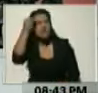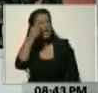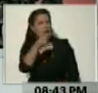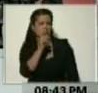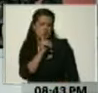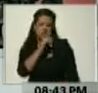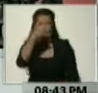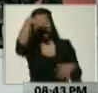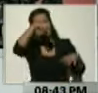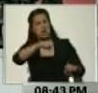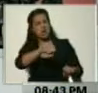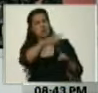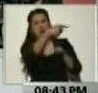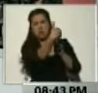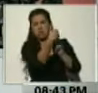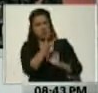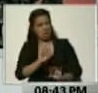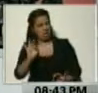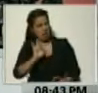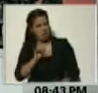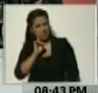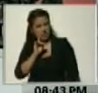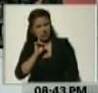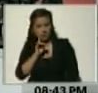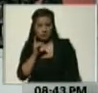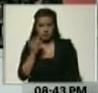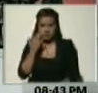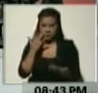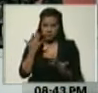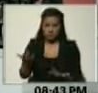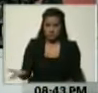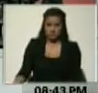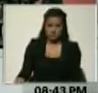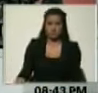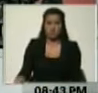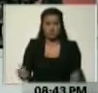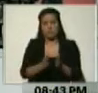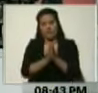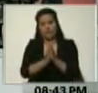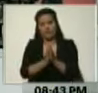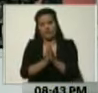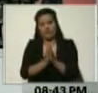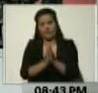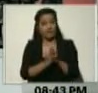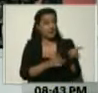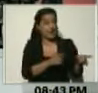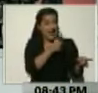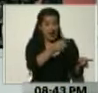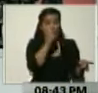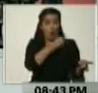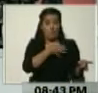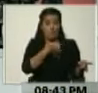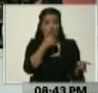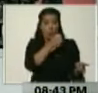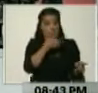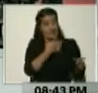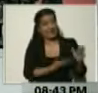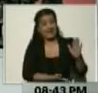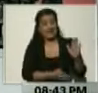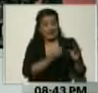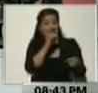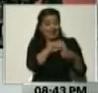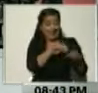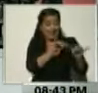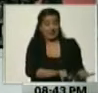En la visita y todo lo que... Bueno, no se había ido de Argentina cuando ya le habían abierto juicio a Cristina, a la presidenta Cristina. Nuestra solidaridad a